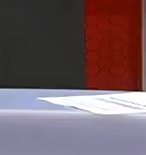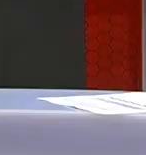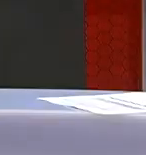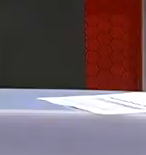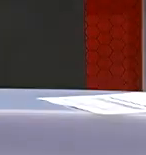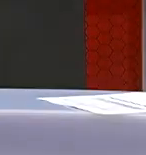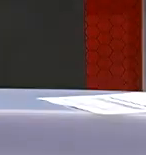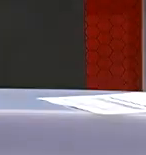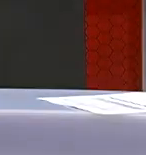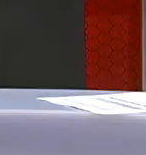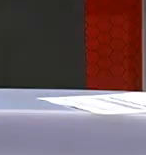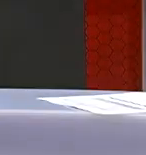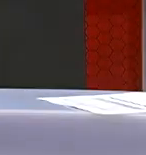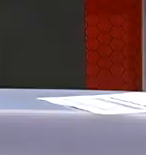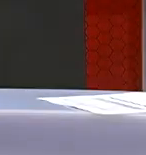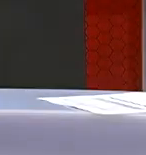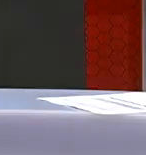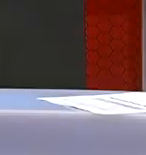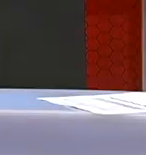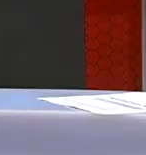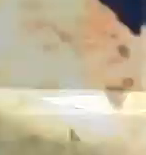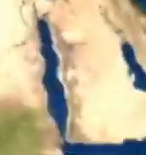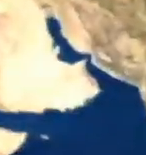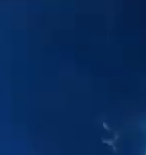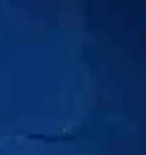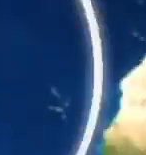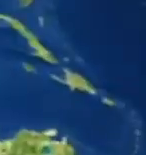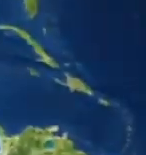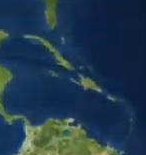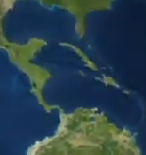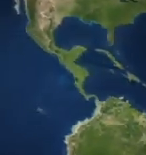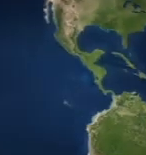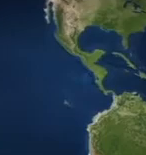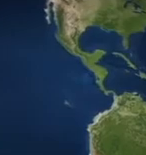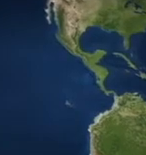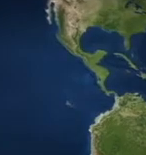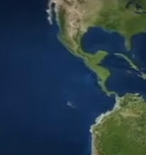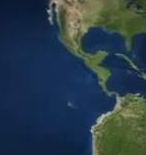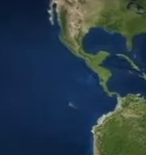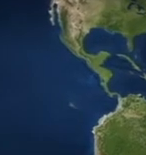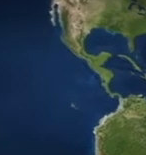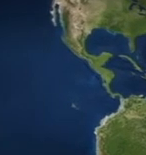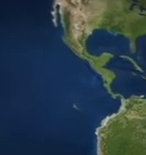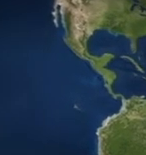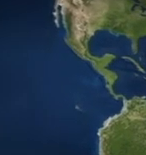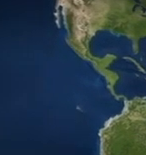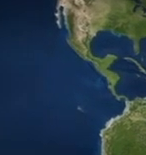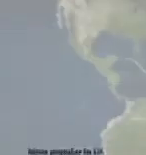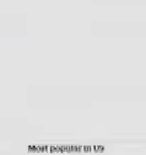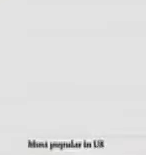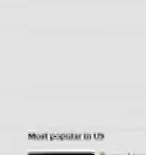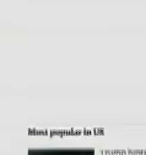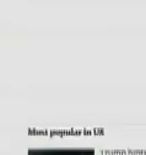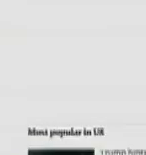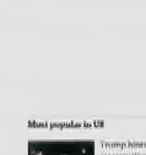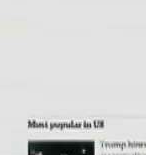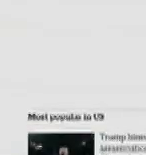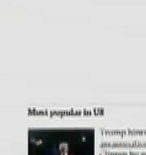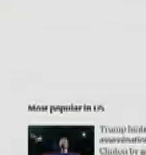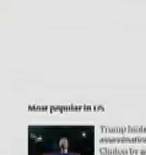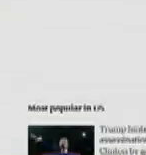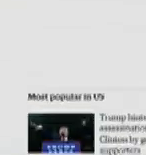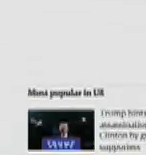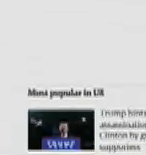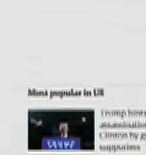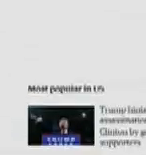La presidencia de la República desmintió al diario británico The Guardian, el cual publicó que la primera dama de México, la señora Angélica Rivera de